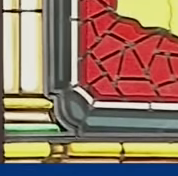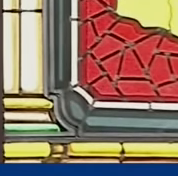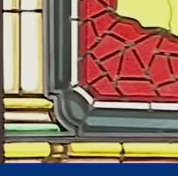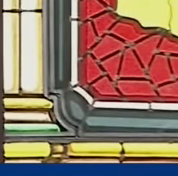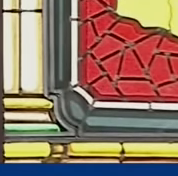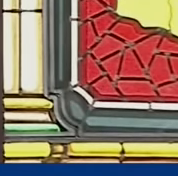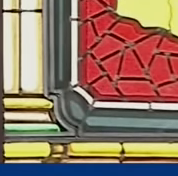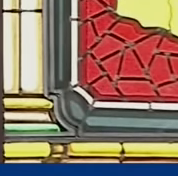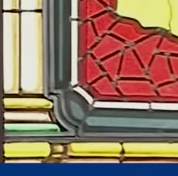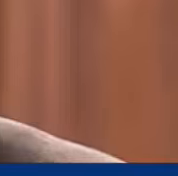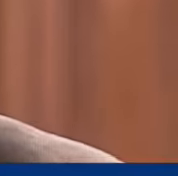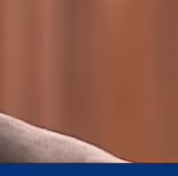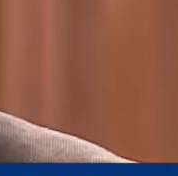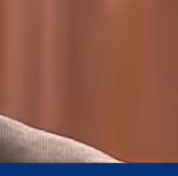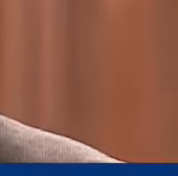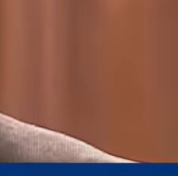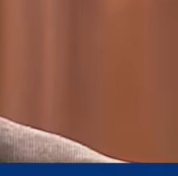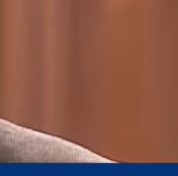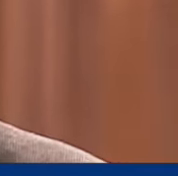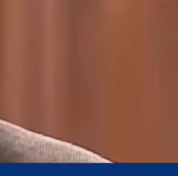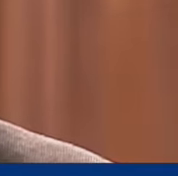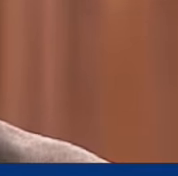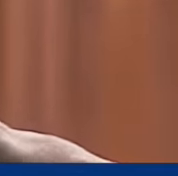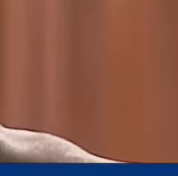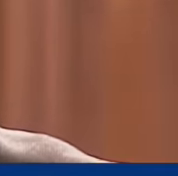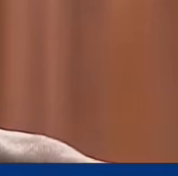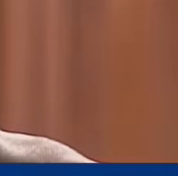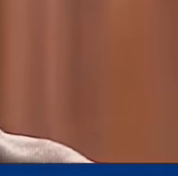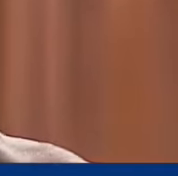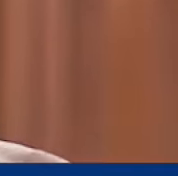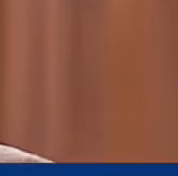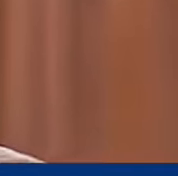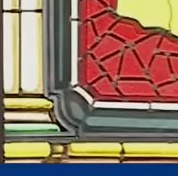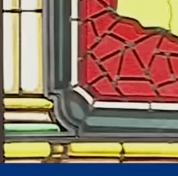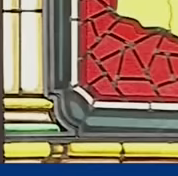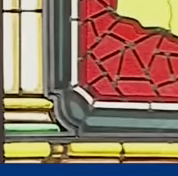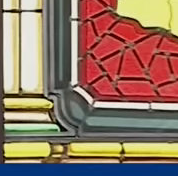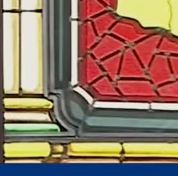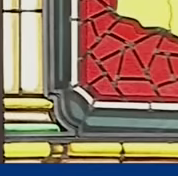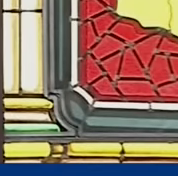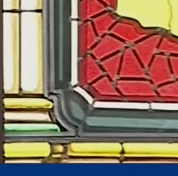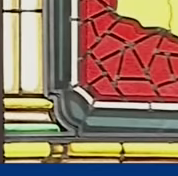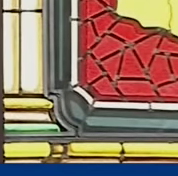oficial bolivariano, como nuevo ministro de Agricultura Productiva y Tierras.